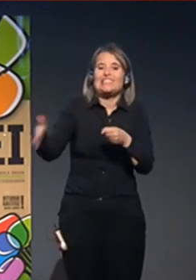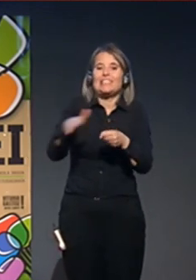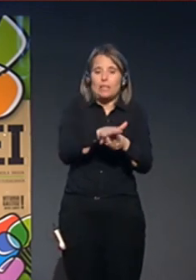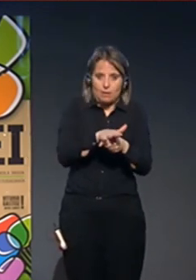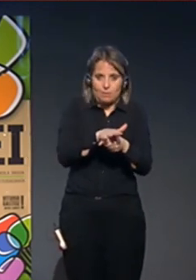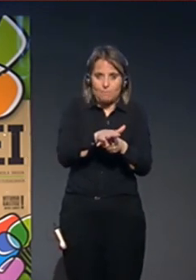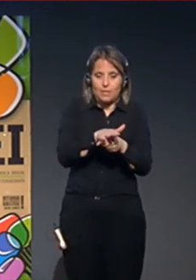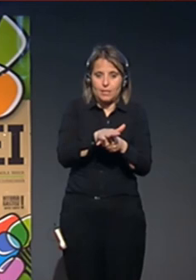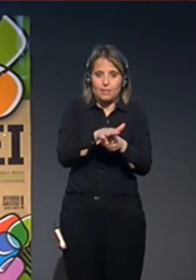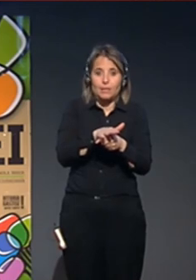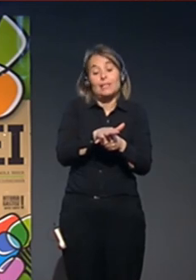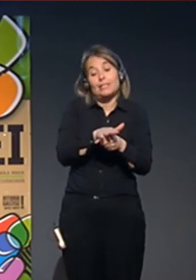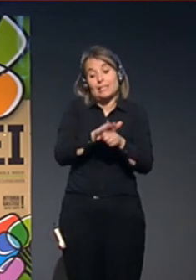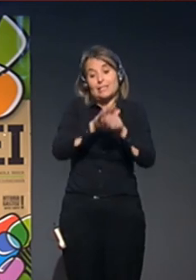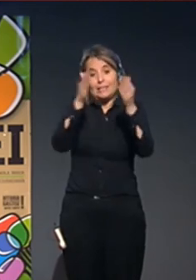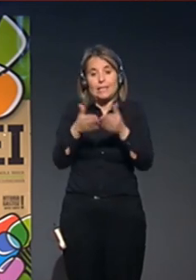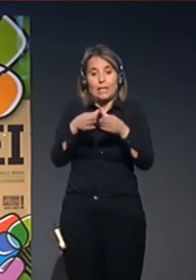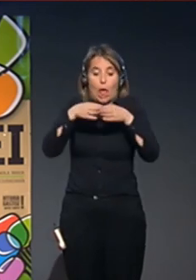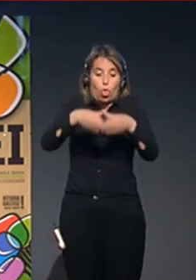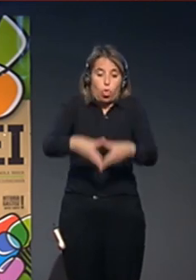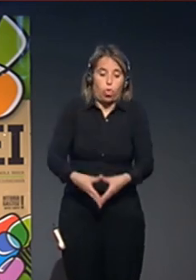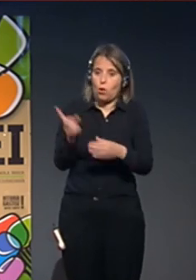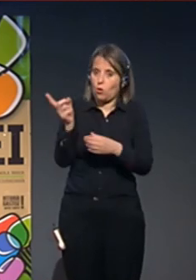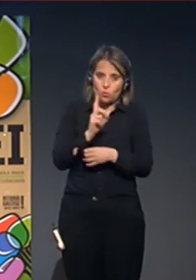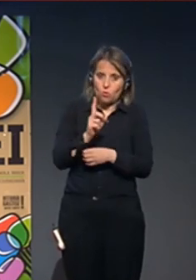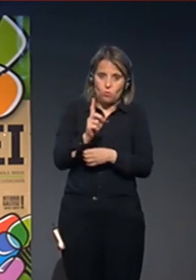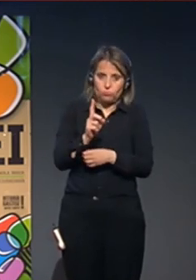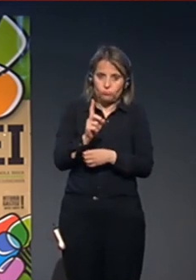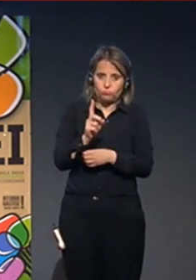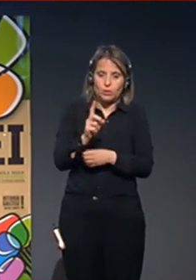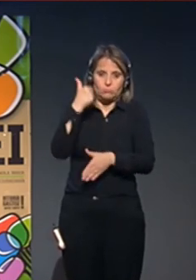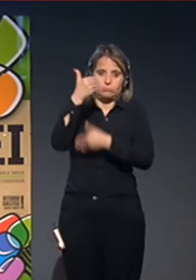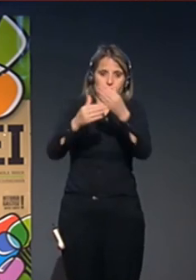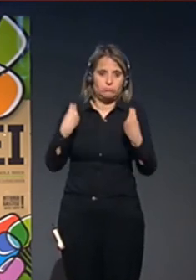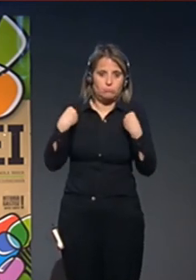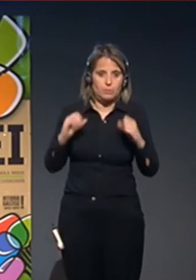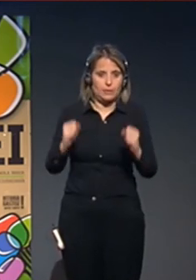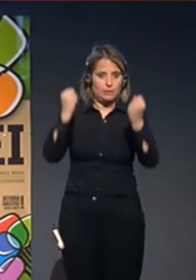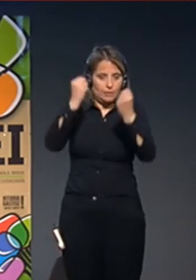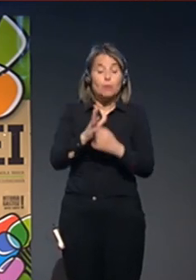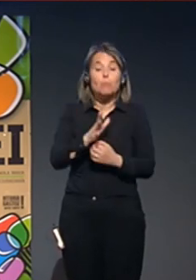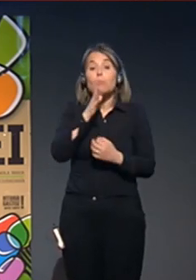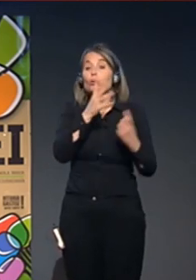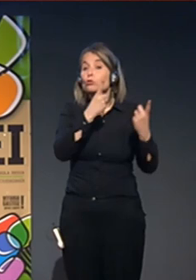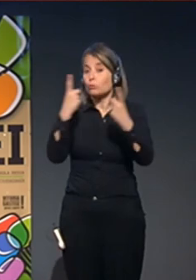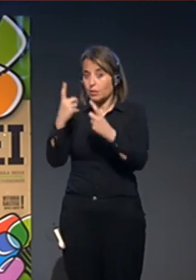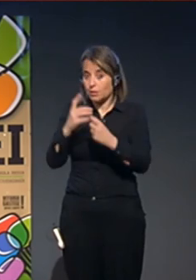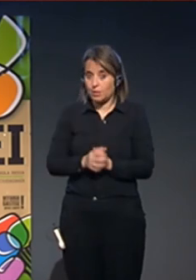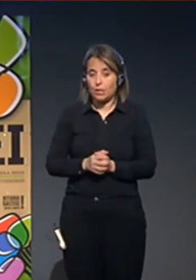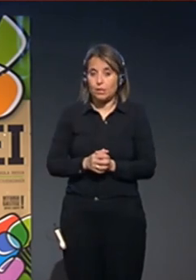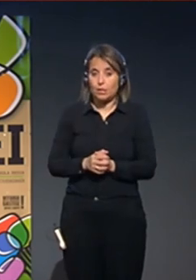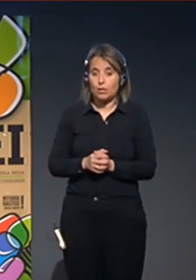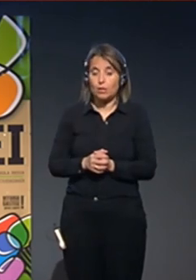y que entonces la barquita Tierra no se hunda y tengamos el fin del Titanic por eso es necesario Ahora